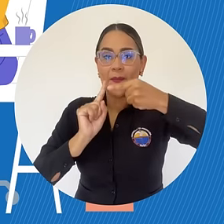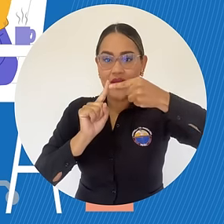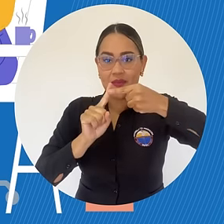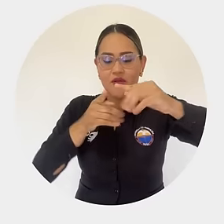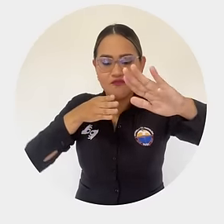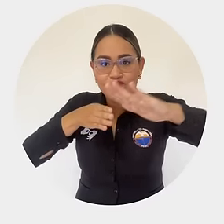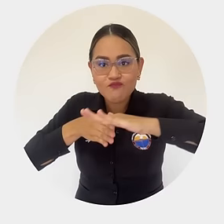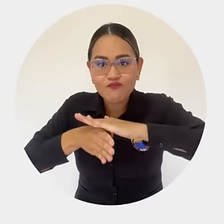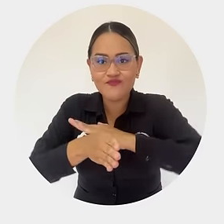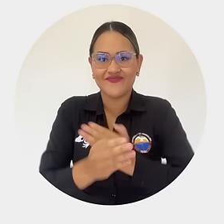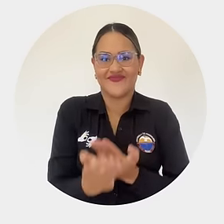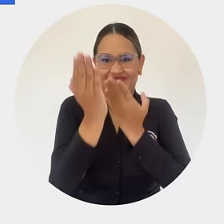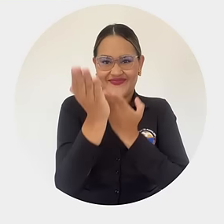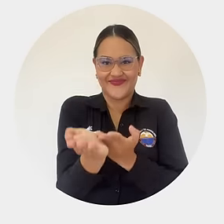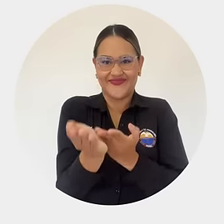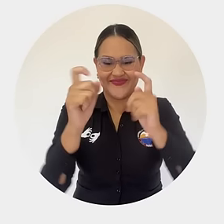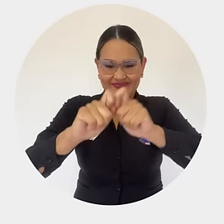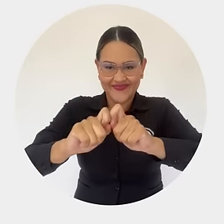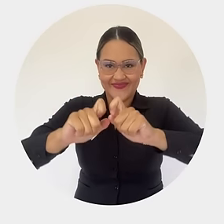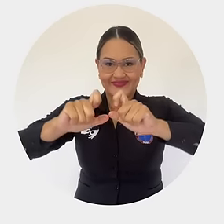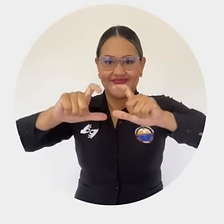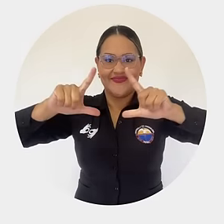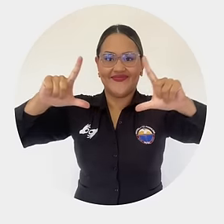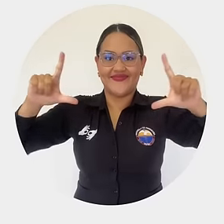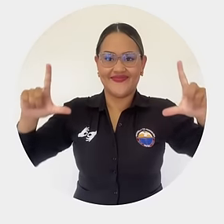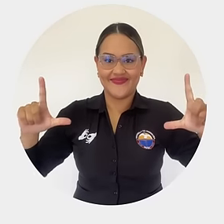pasos sencillos. Primero, ingresa a la página